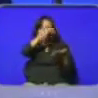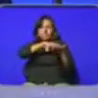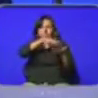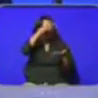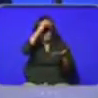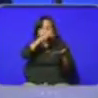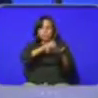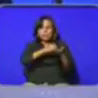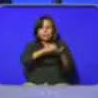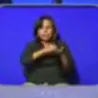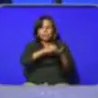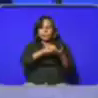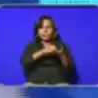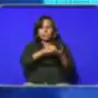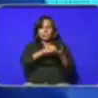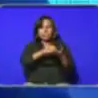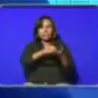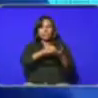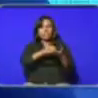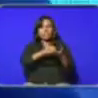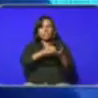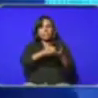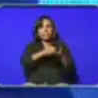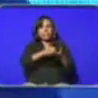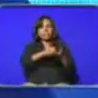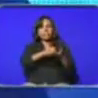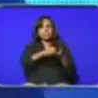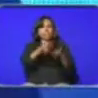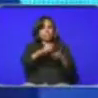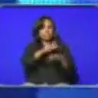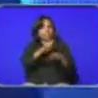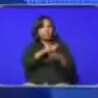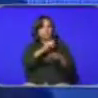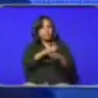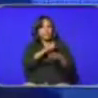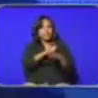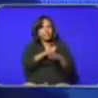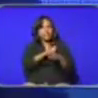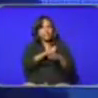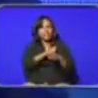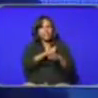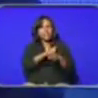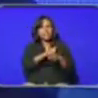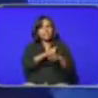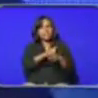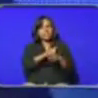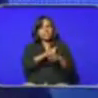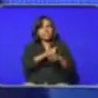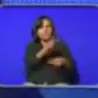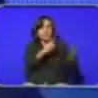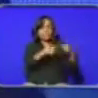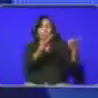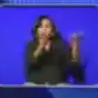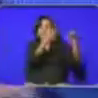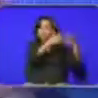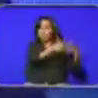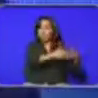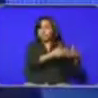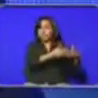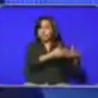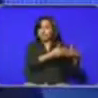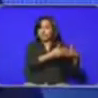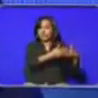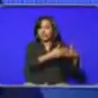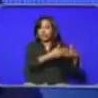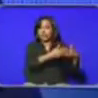¿verdad? Idealmente de formación práctica, y ojalá que ese docente pueda venir en gran cantidad de la industria, ¿verdad? Debe